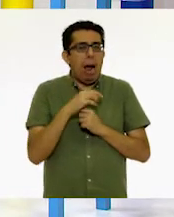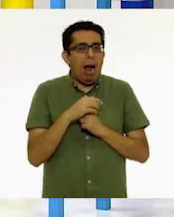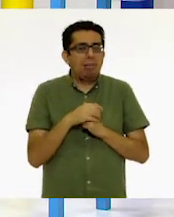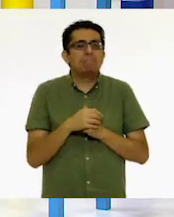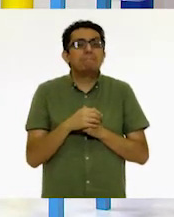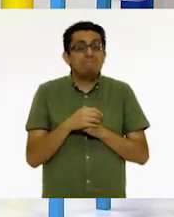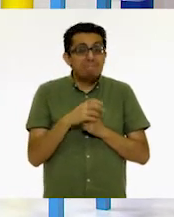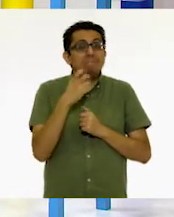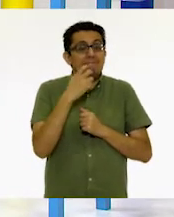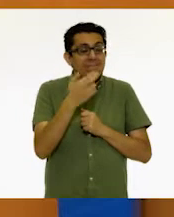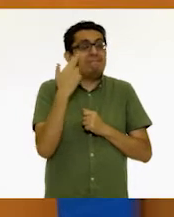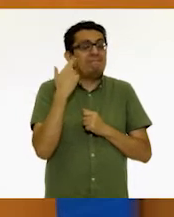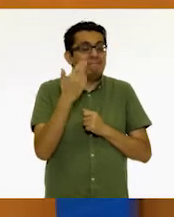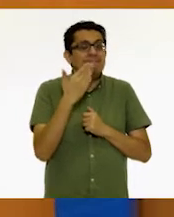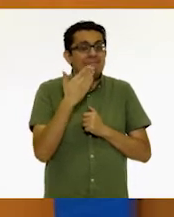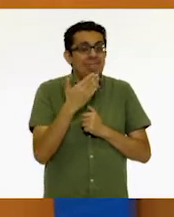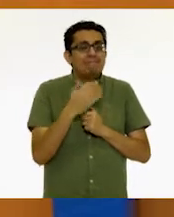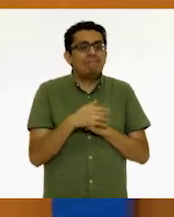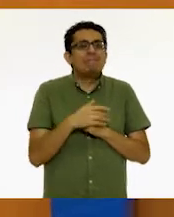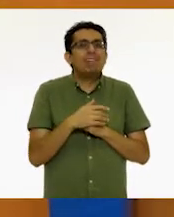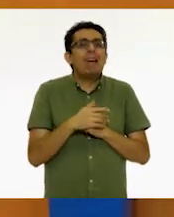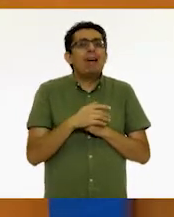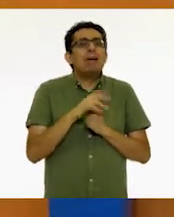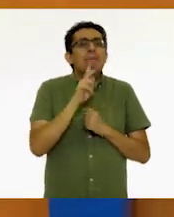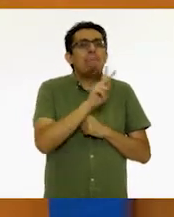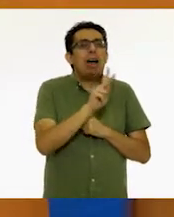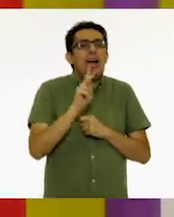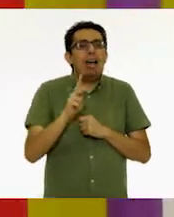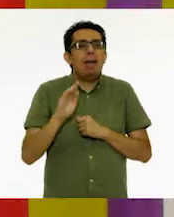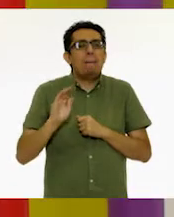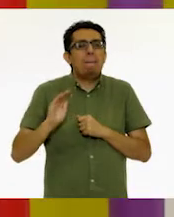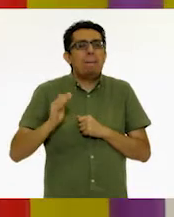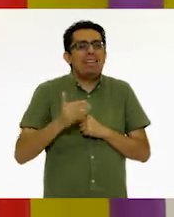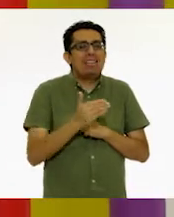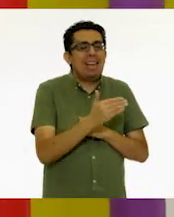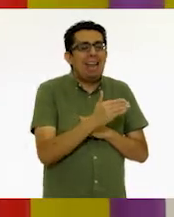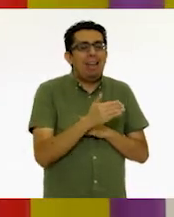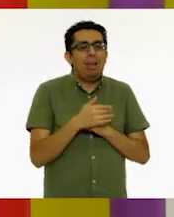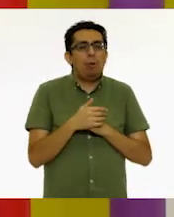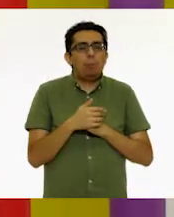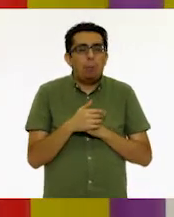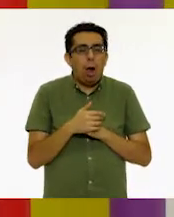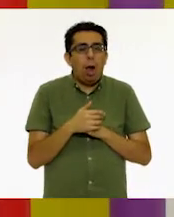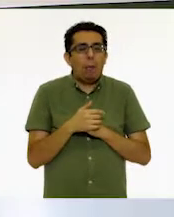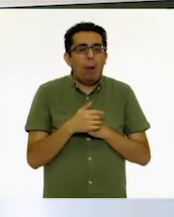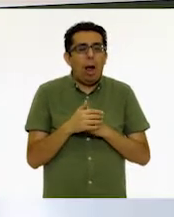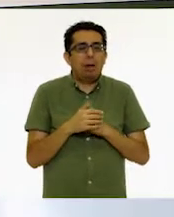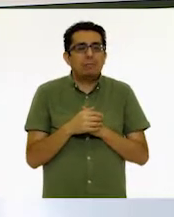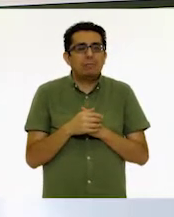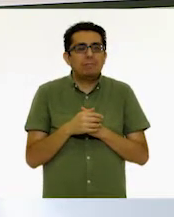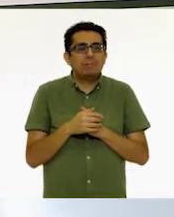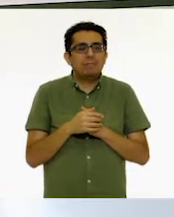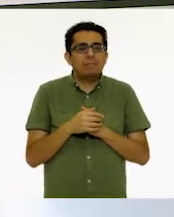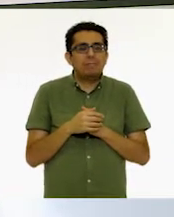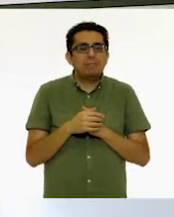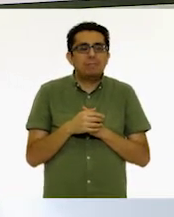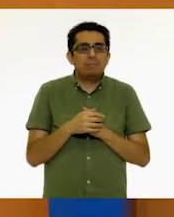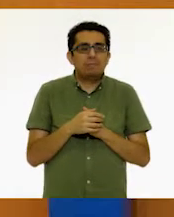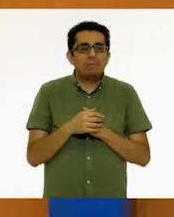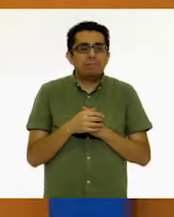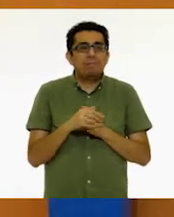¡Ay, ese es bueno! Como los pescados. ¡Ah! Ya. Este.